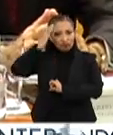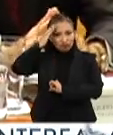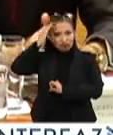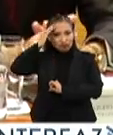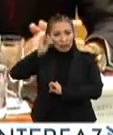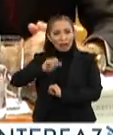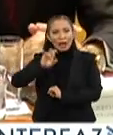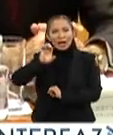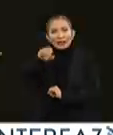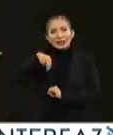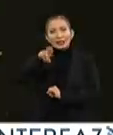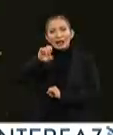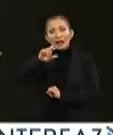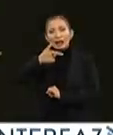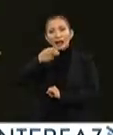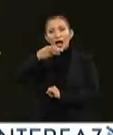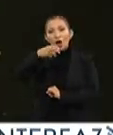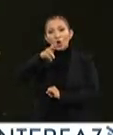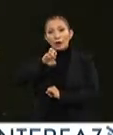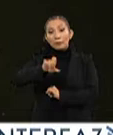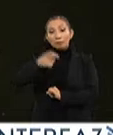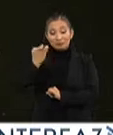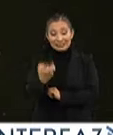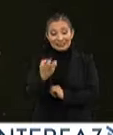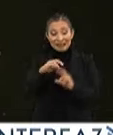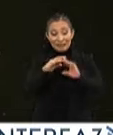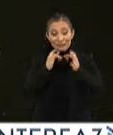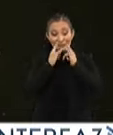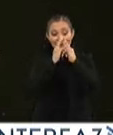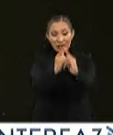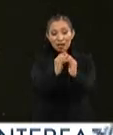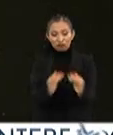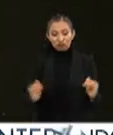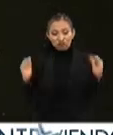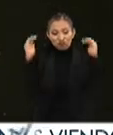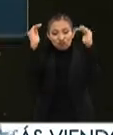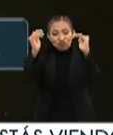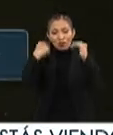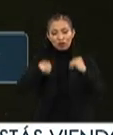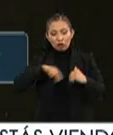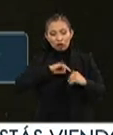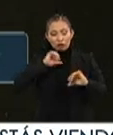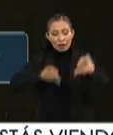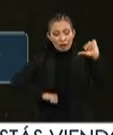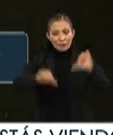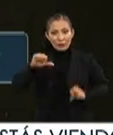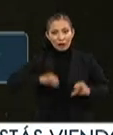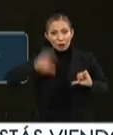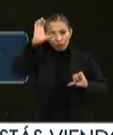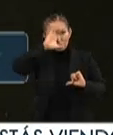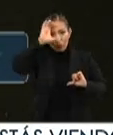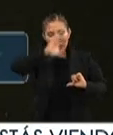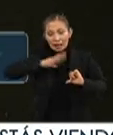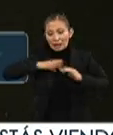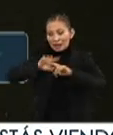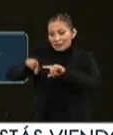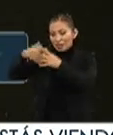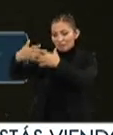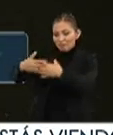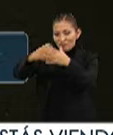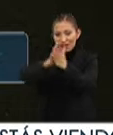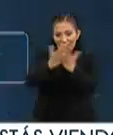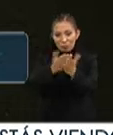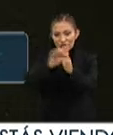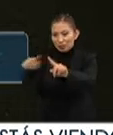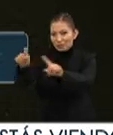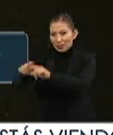Enrique Graue. Una feria que enaltece nuestra actividad cultural y editorial y